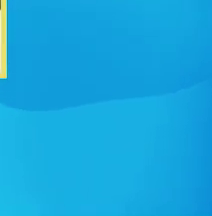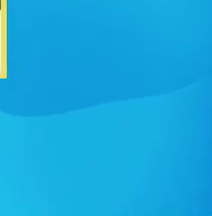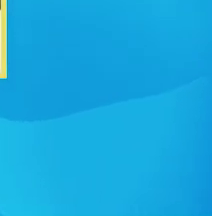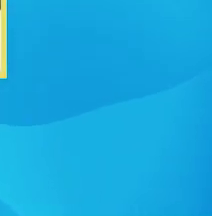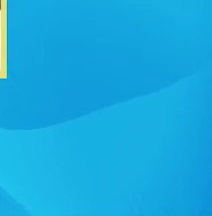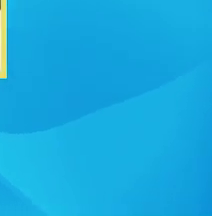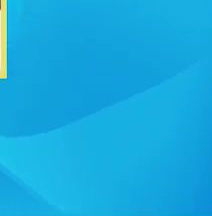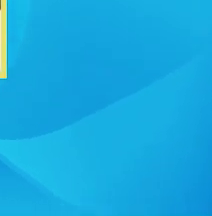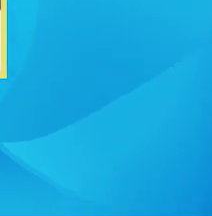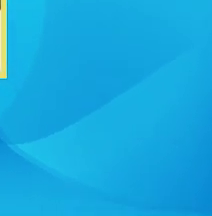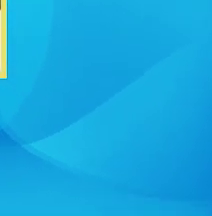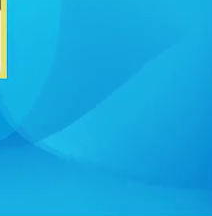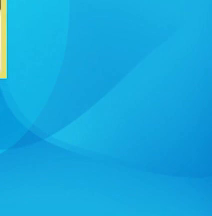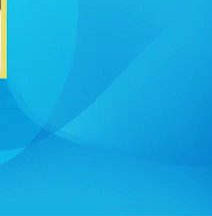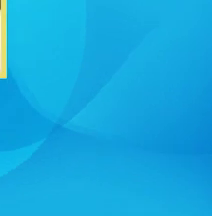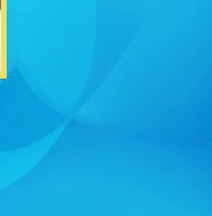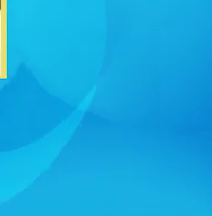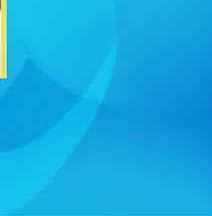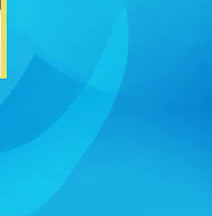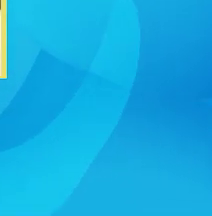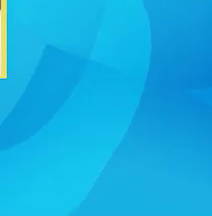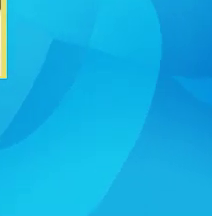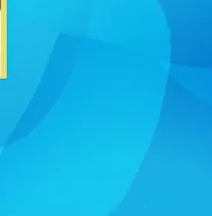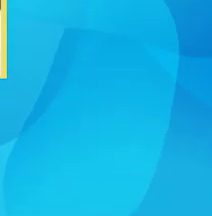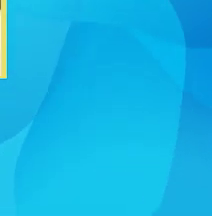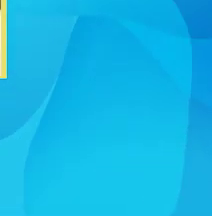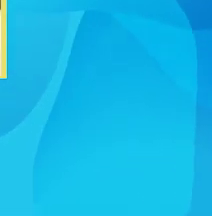Ahora vamos a acortar la duración de las notas.